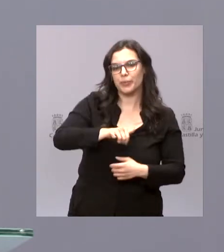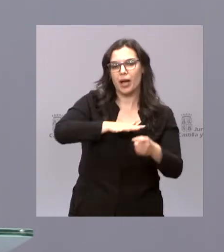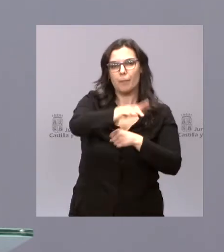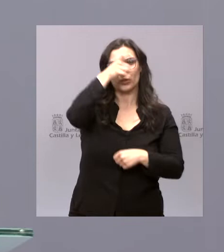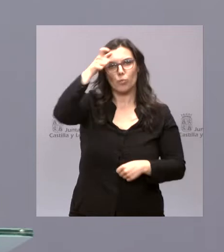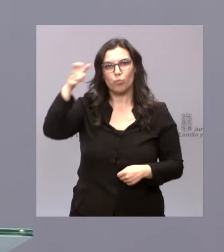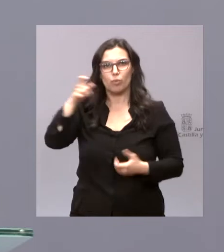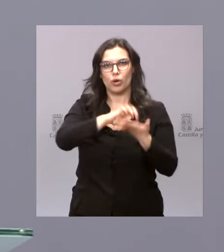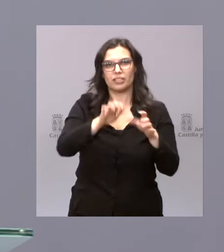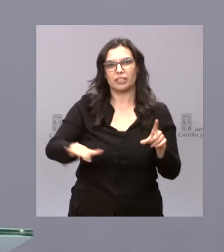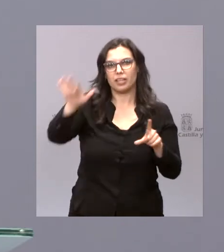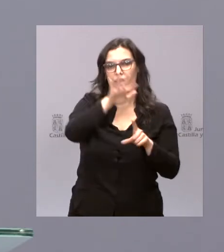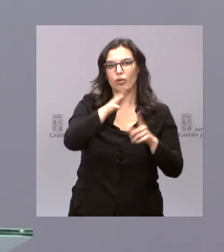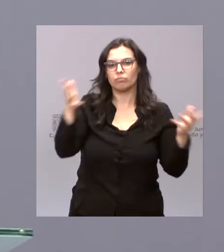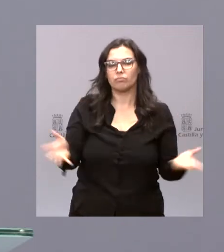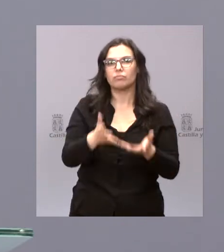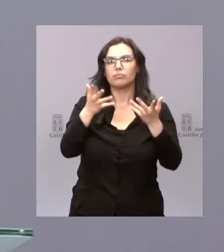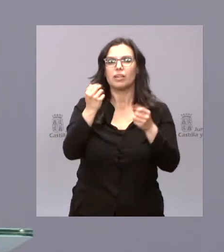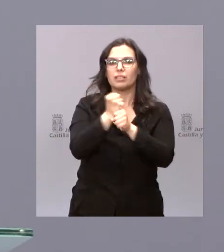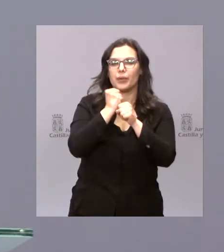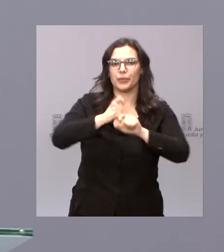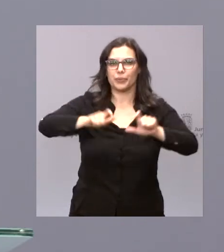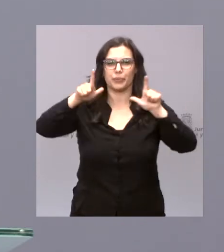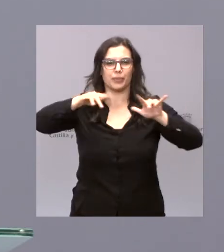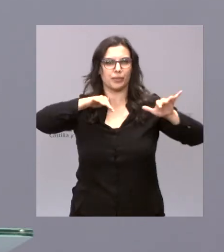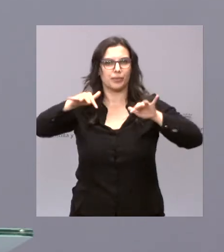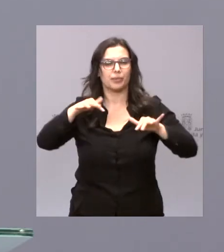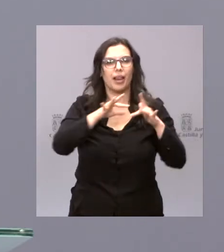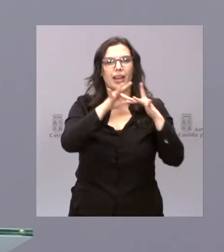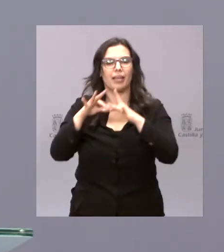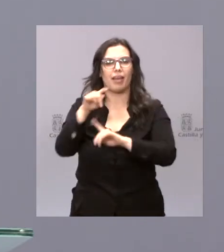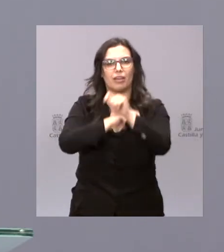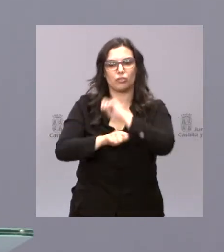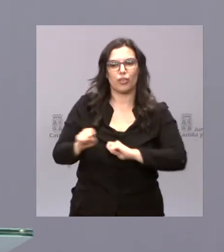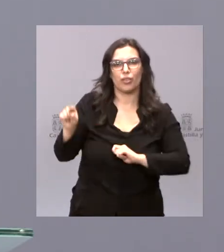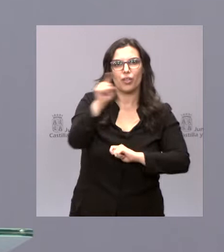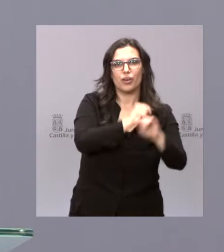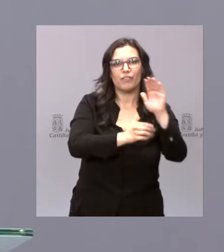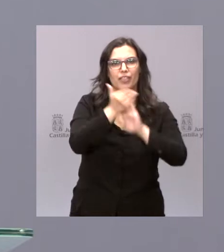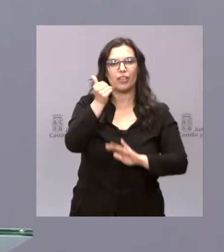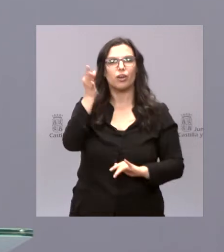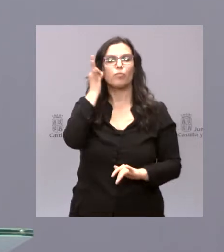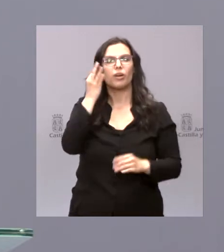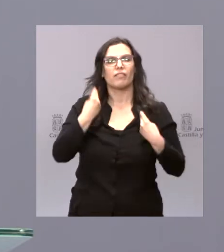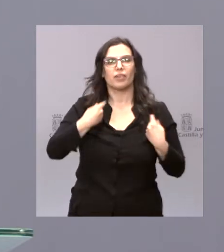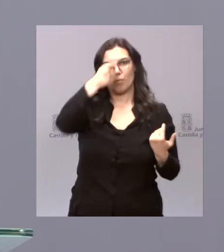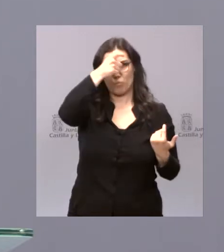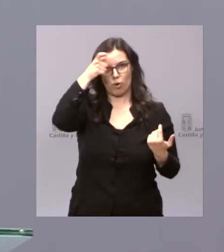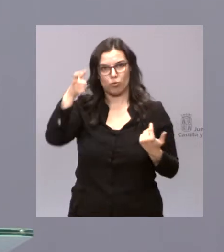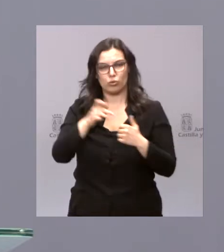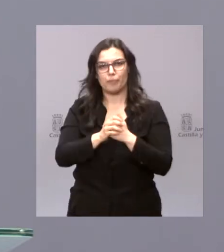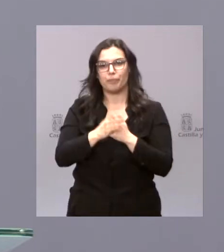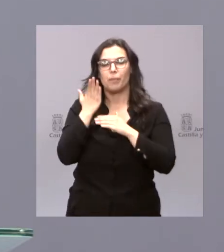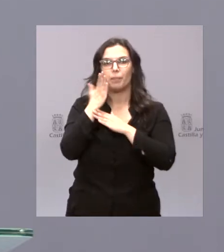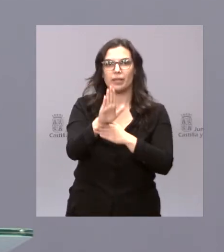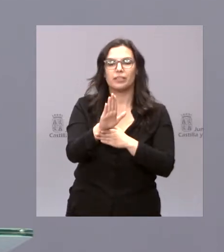León, favoreciendo el trabajo protagonista y dinamizador que lideran las asociaciones y federaciones de mujeres del medio rural. Presenta la